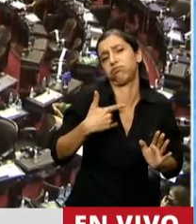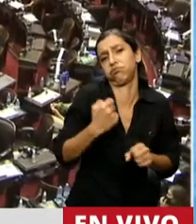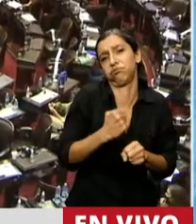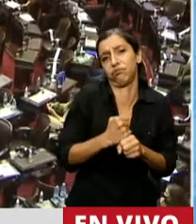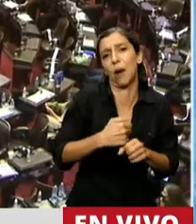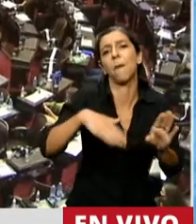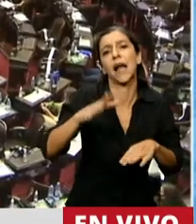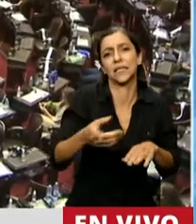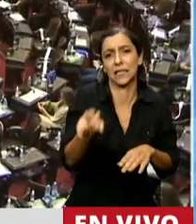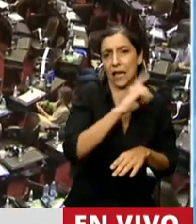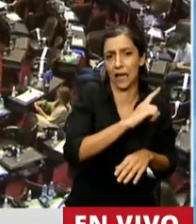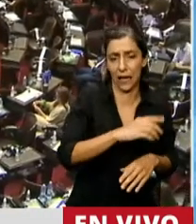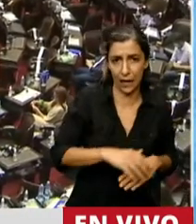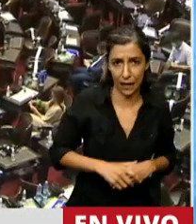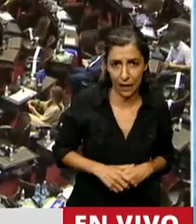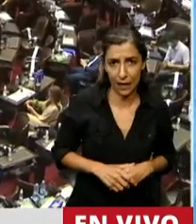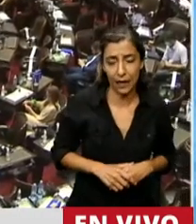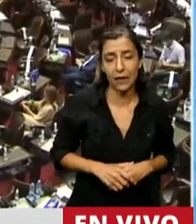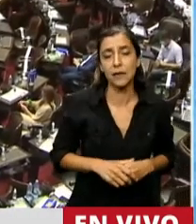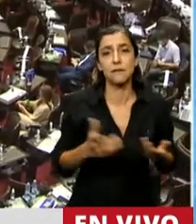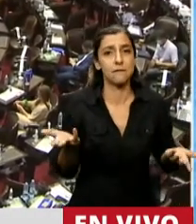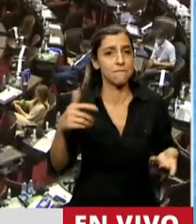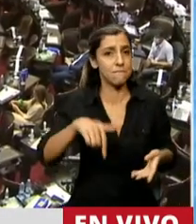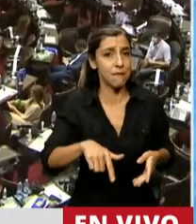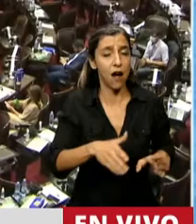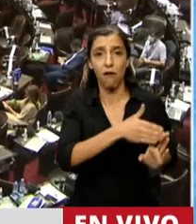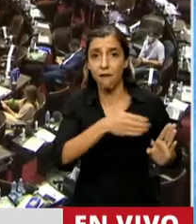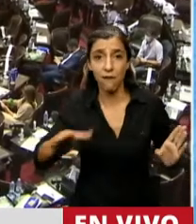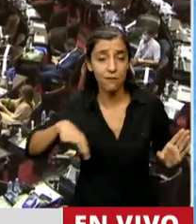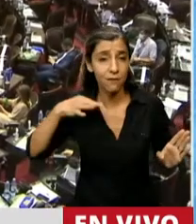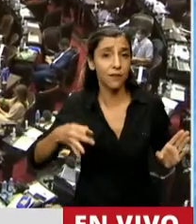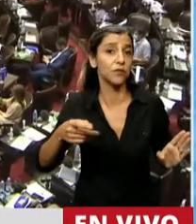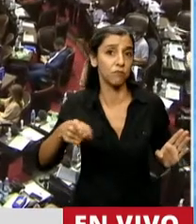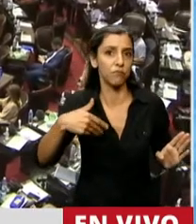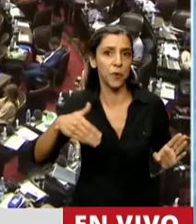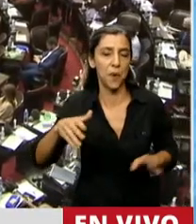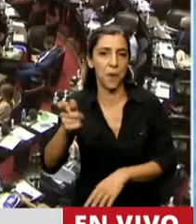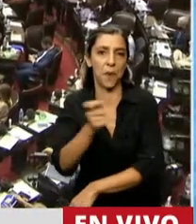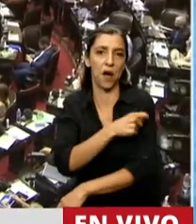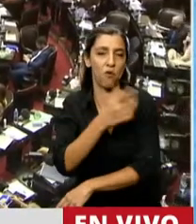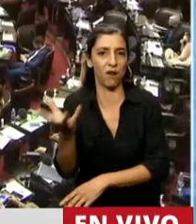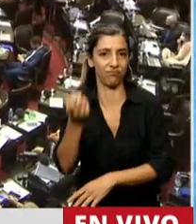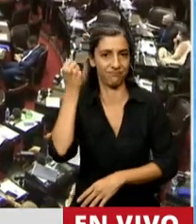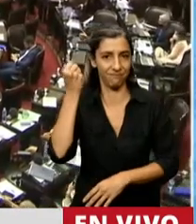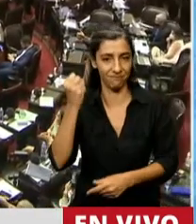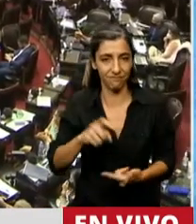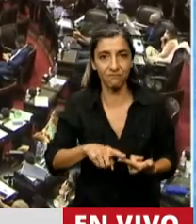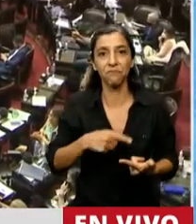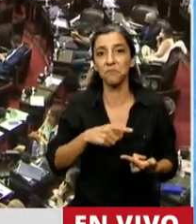vacunación llegamos a fin de años donde no tuvimos crisis